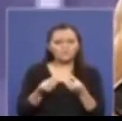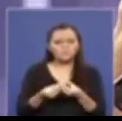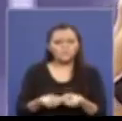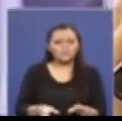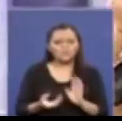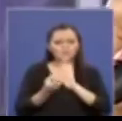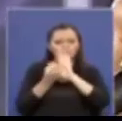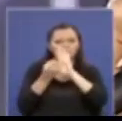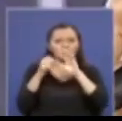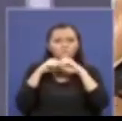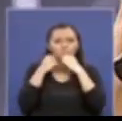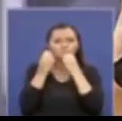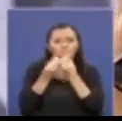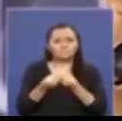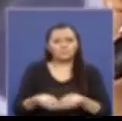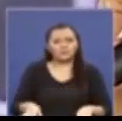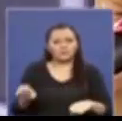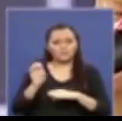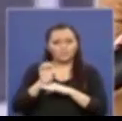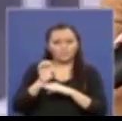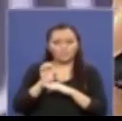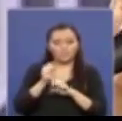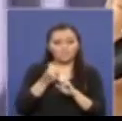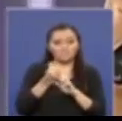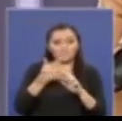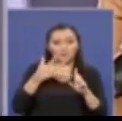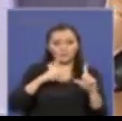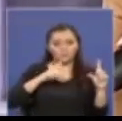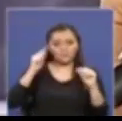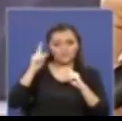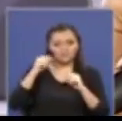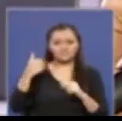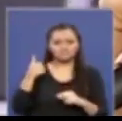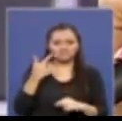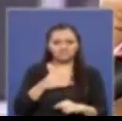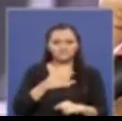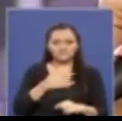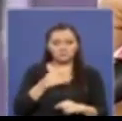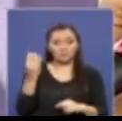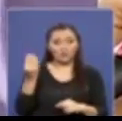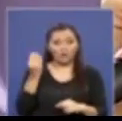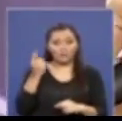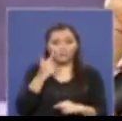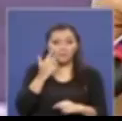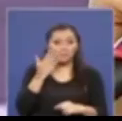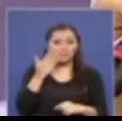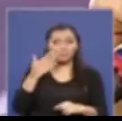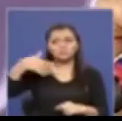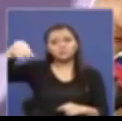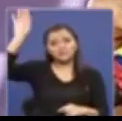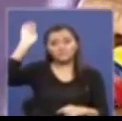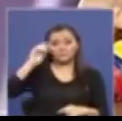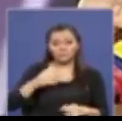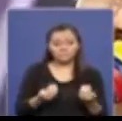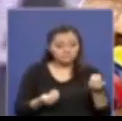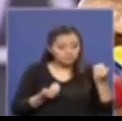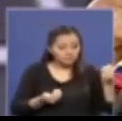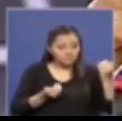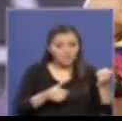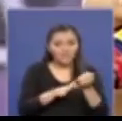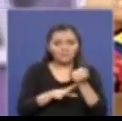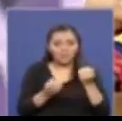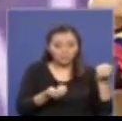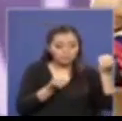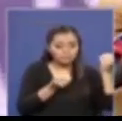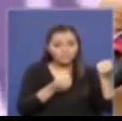a nuestra sociedad. El impacto de la migración todavía se siente. Jóvenes que crecieron sin sus padres, a cargo muchas veces del hermano